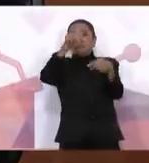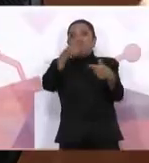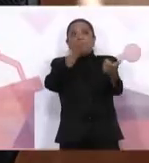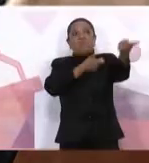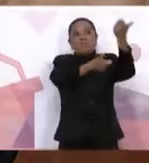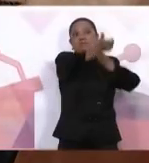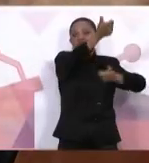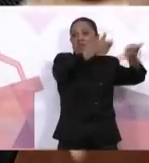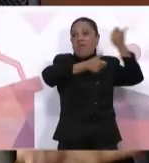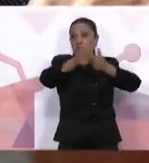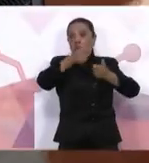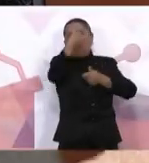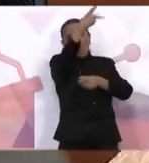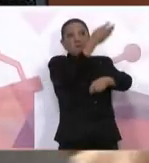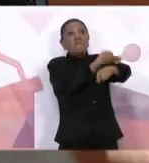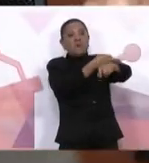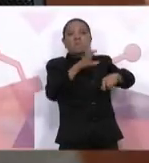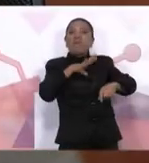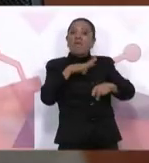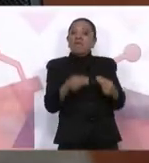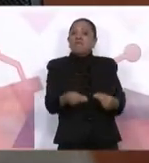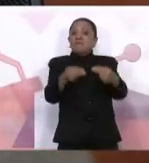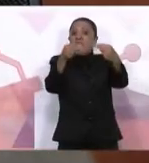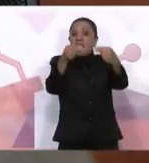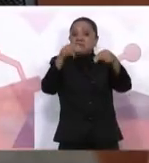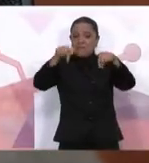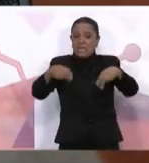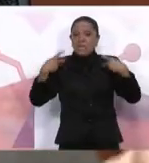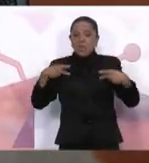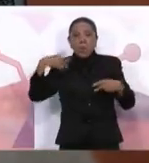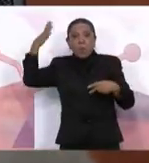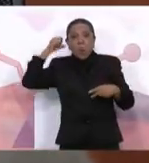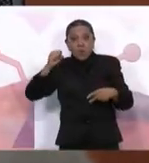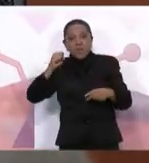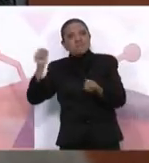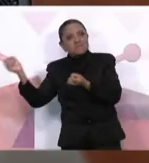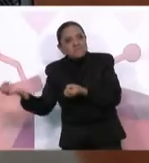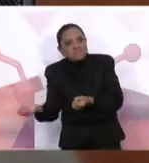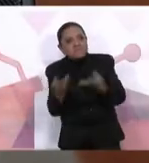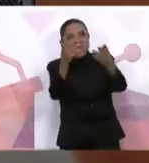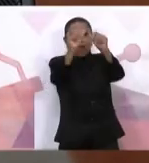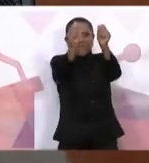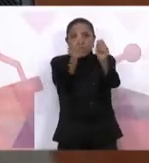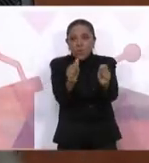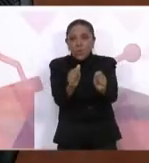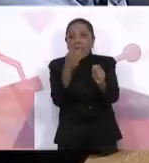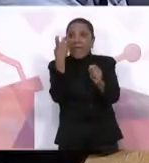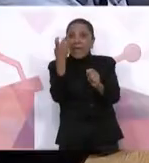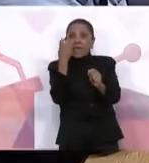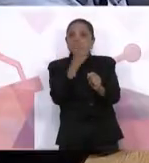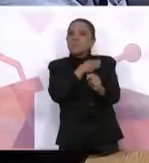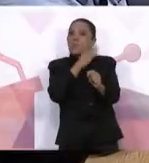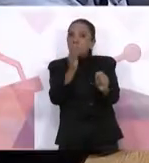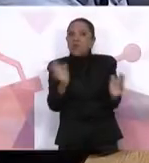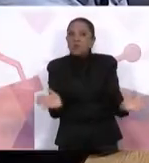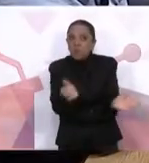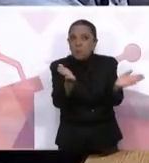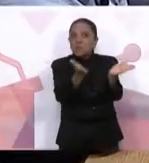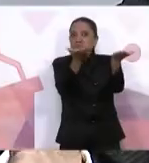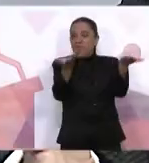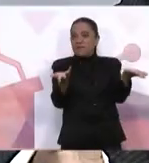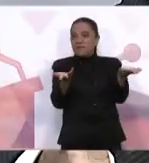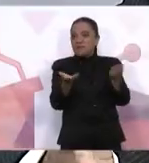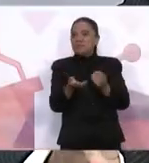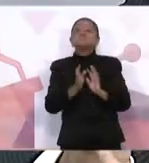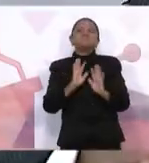negocio pueden las personas de morelos exportar las es una buena figura que expulsar ha terminado su minuto de respuesta y se abre el